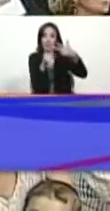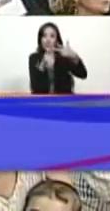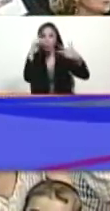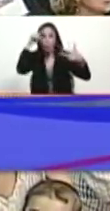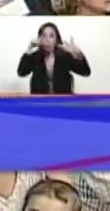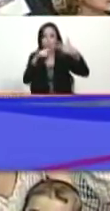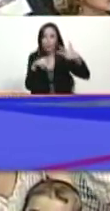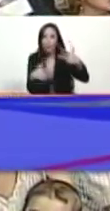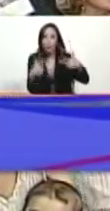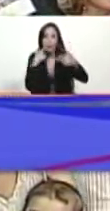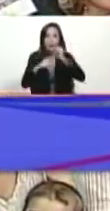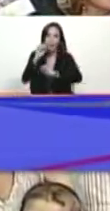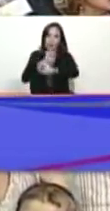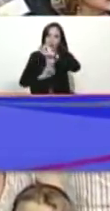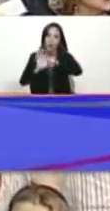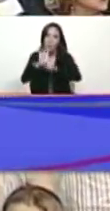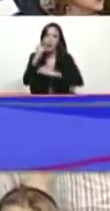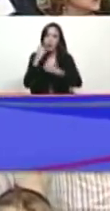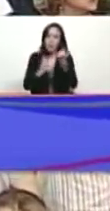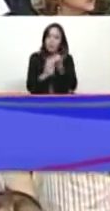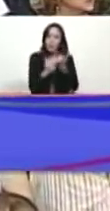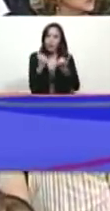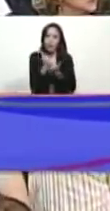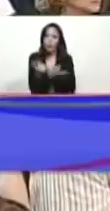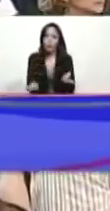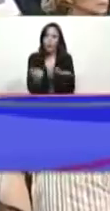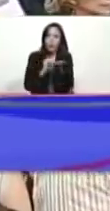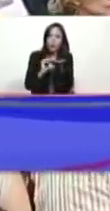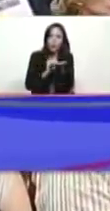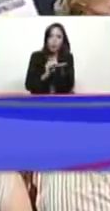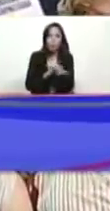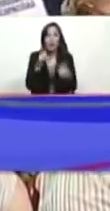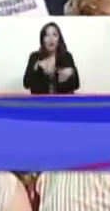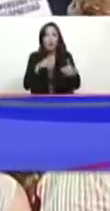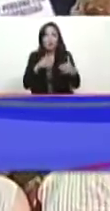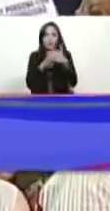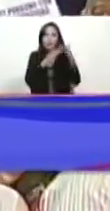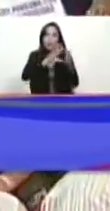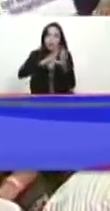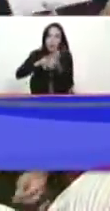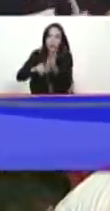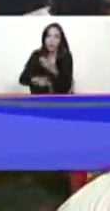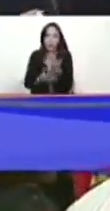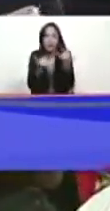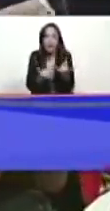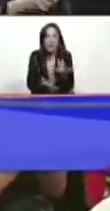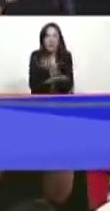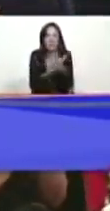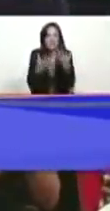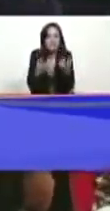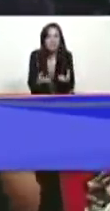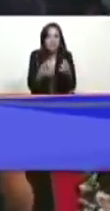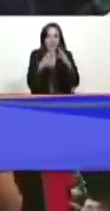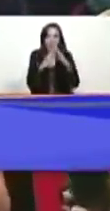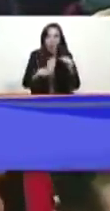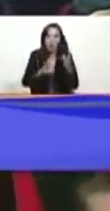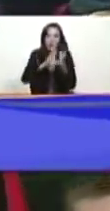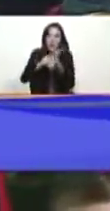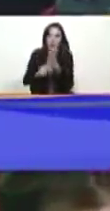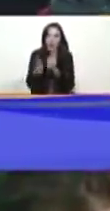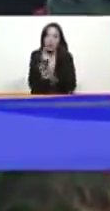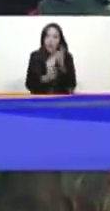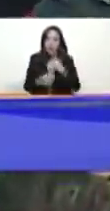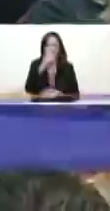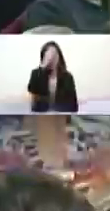la lucha contra la indolencia, el burocratismo y la corrupción, que lo está pudriendo todo. Lo